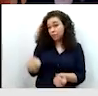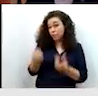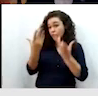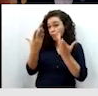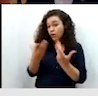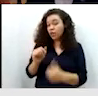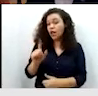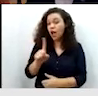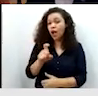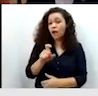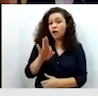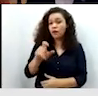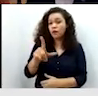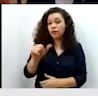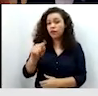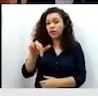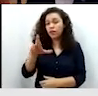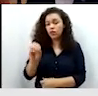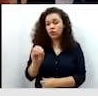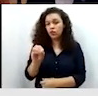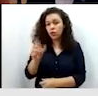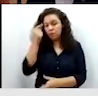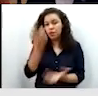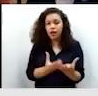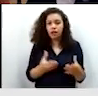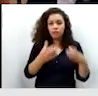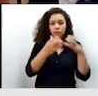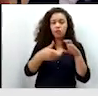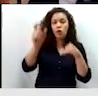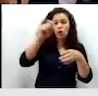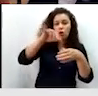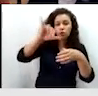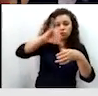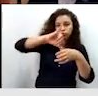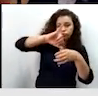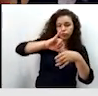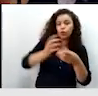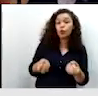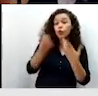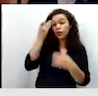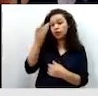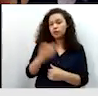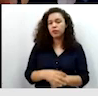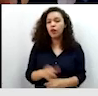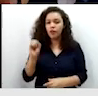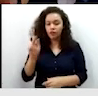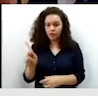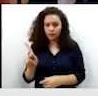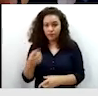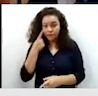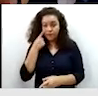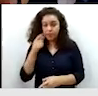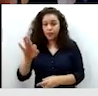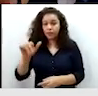el agua del filtro en recipientes o embotellada? Ok, bueno. Primero vamos a hablar de un